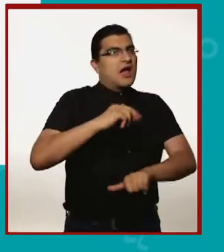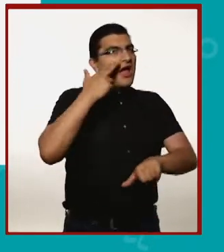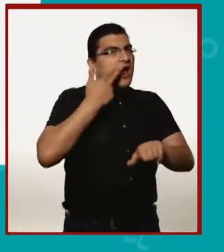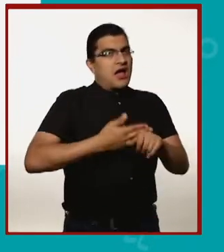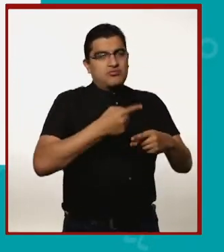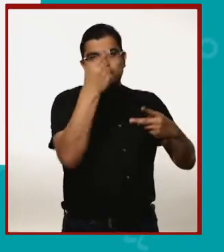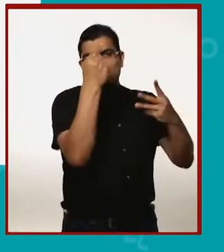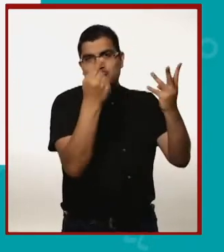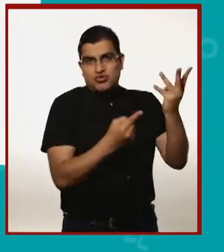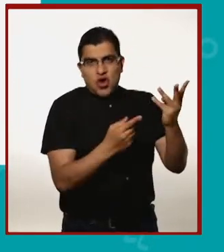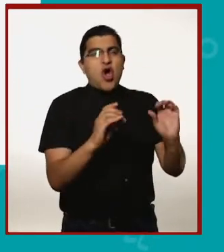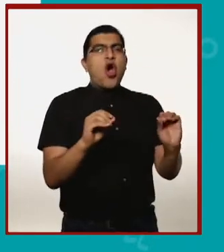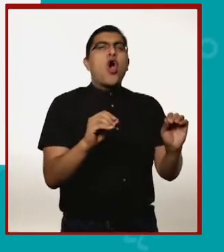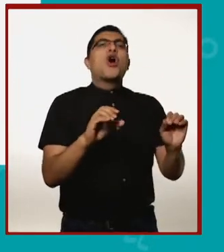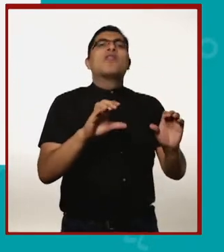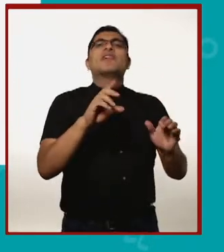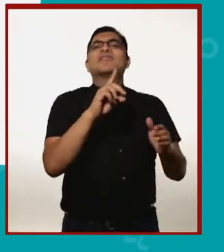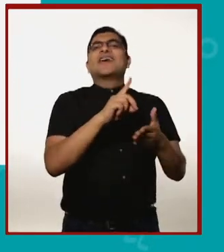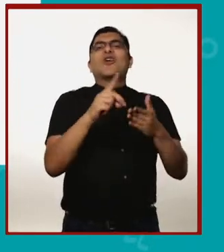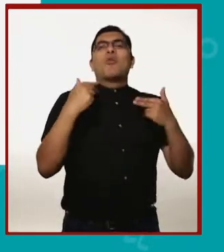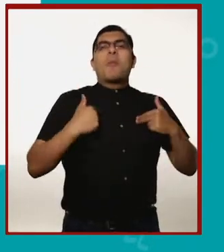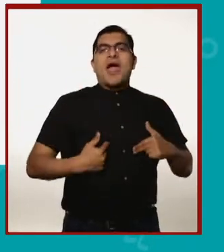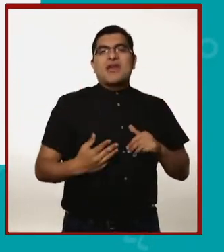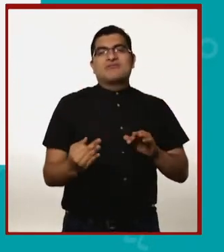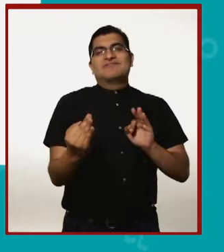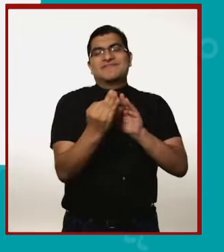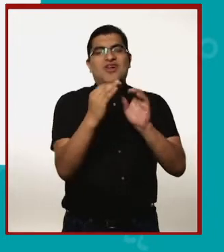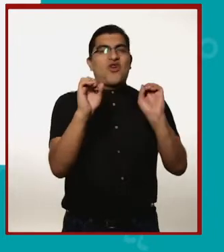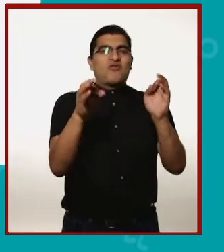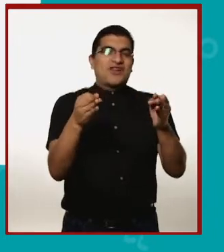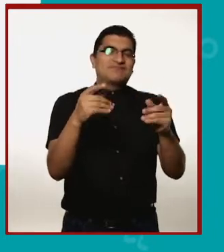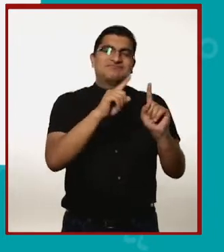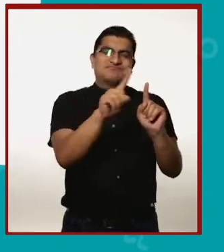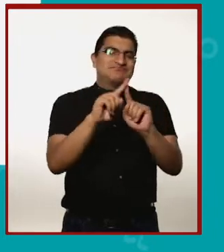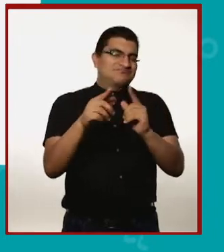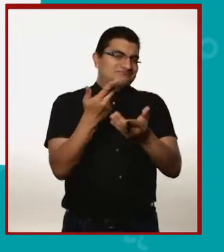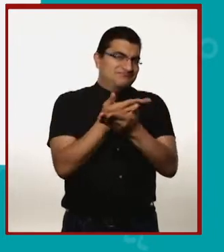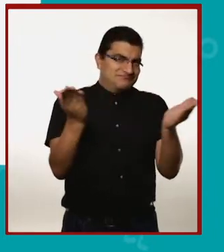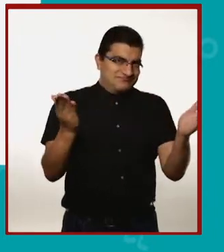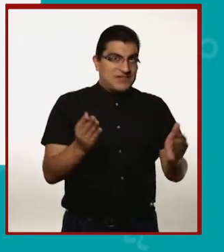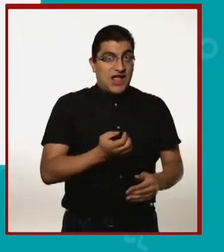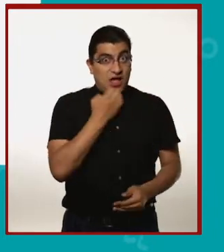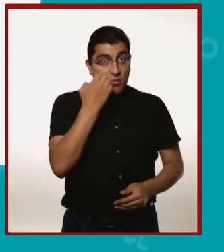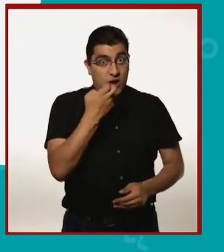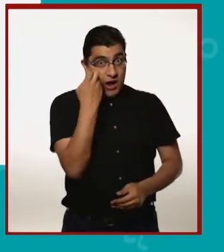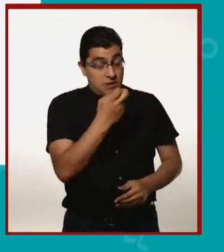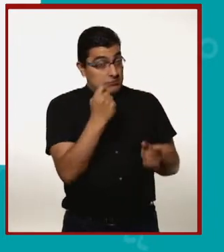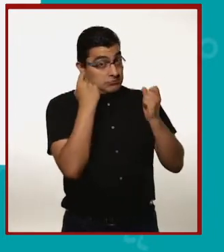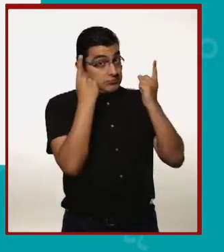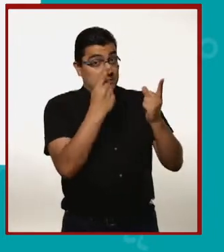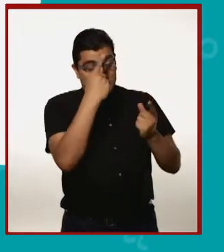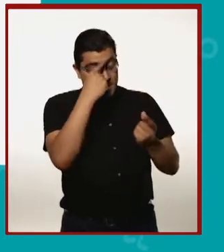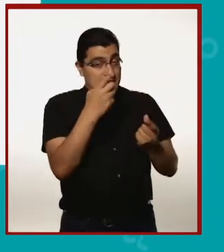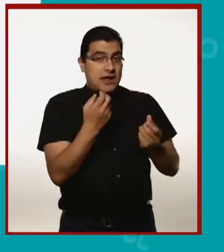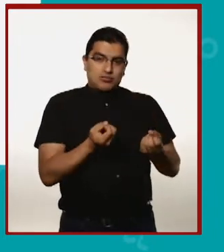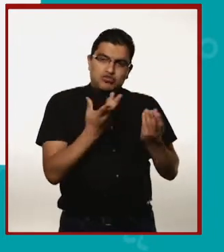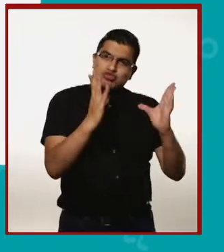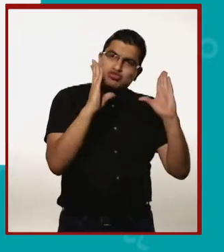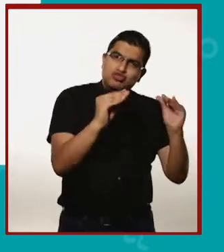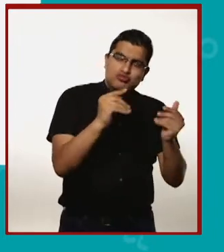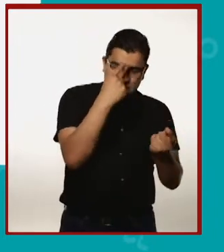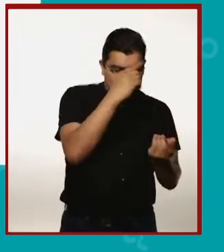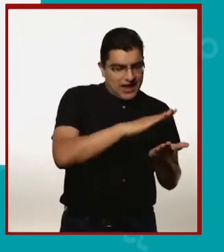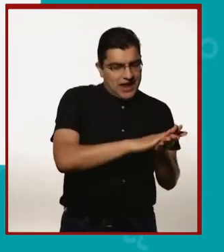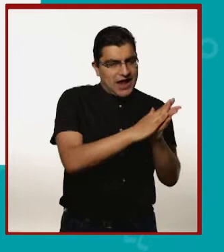autoridades u organismos públicos de derechos humanos o instituciones de cualquier índole. La escuela es un espacio privilegiado de